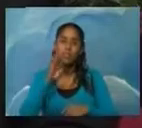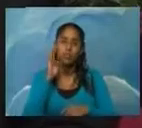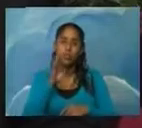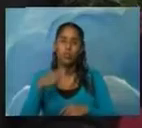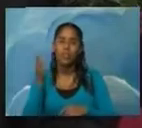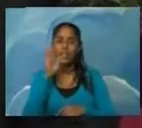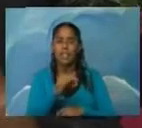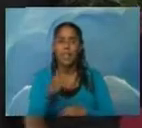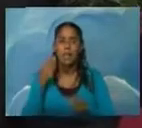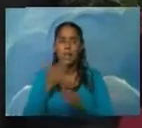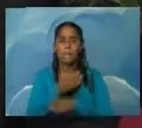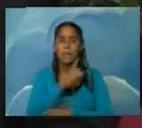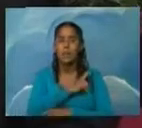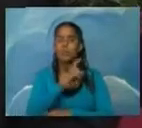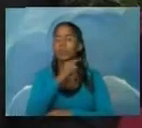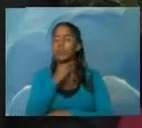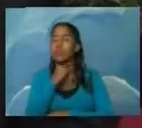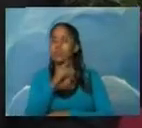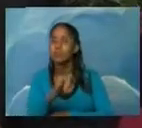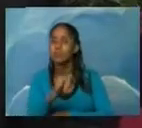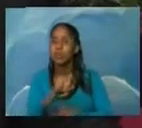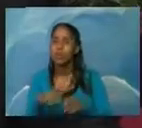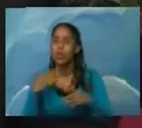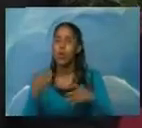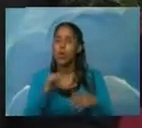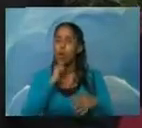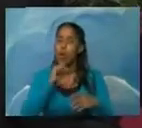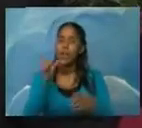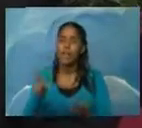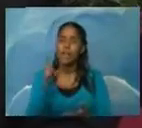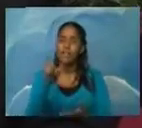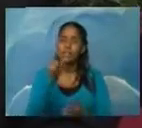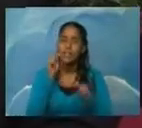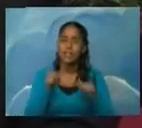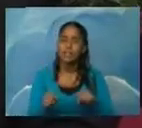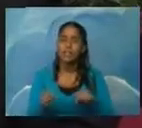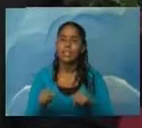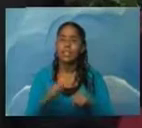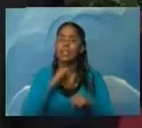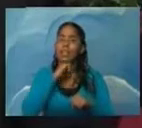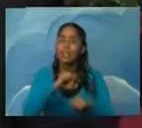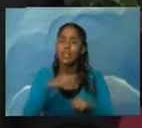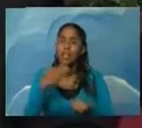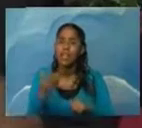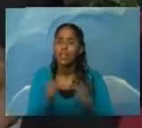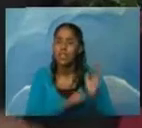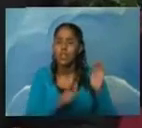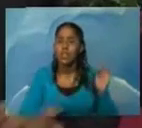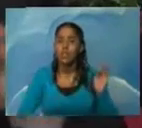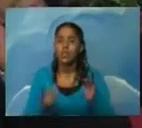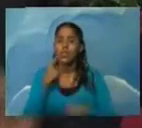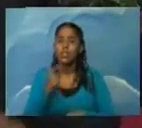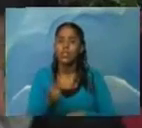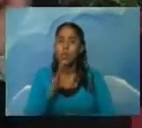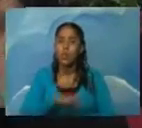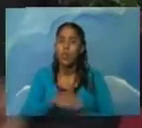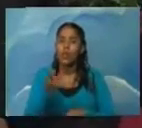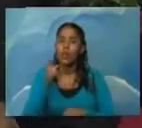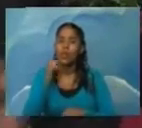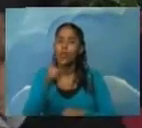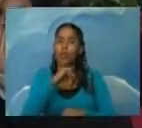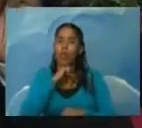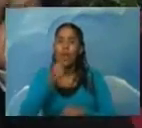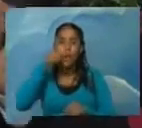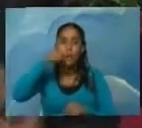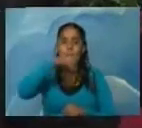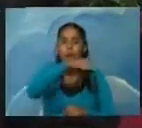están en medio de mortecina. Ahora, ¿cuál es la enseñanza acá? Es que el Señor le dice, porque tú eres